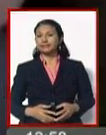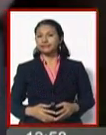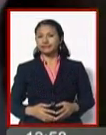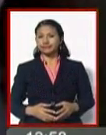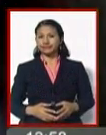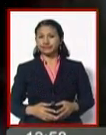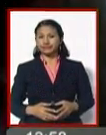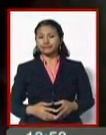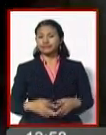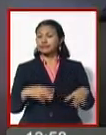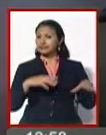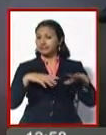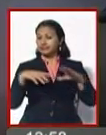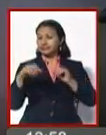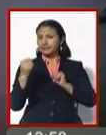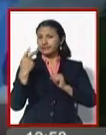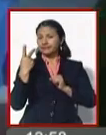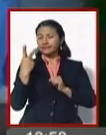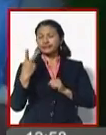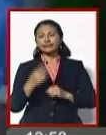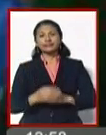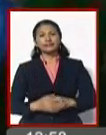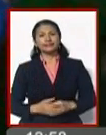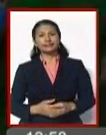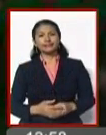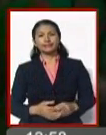Adelante. Vamos, Gulsum.